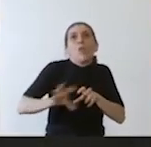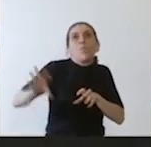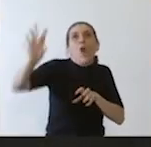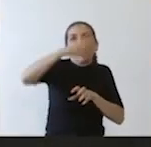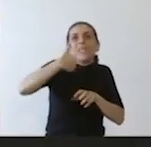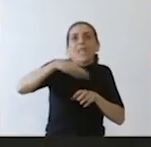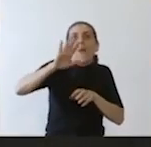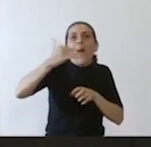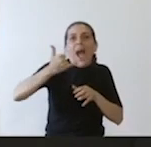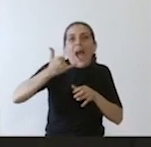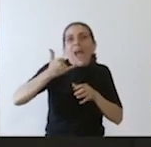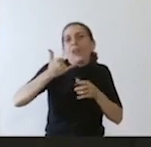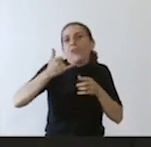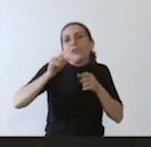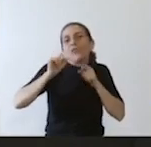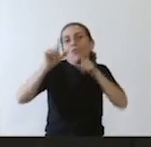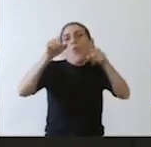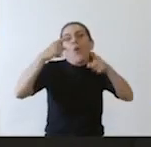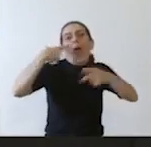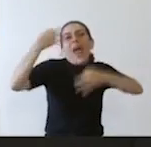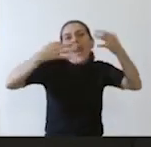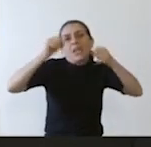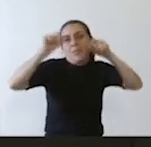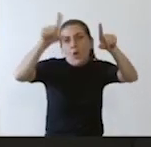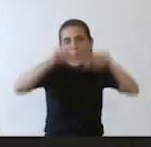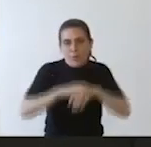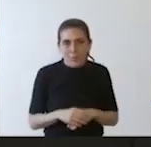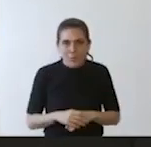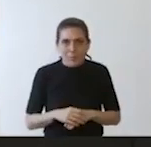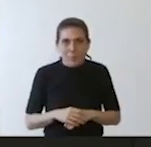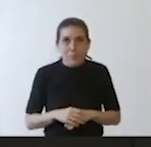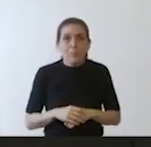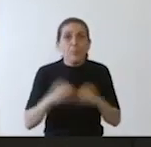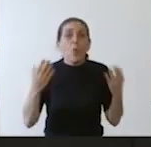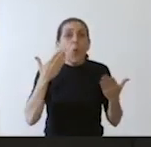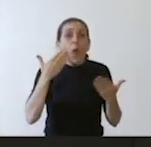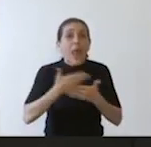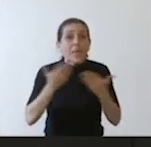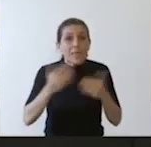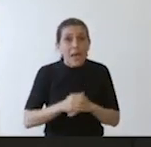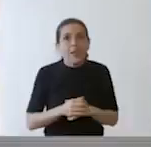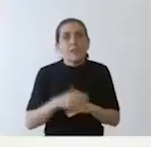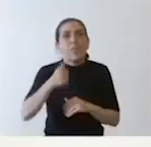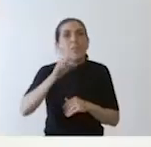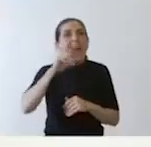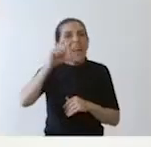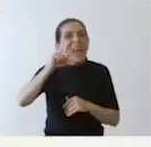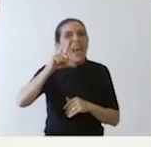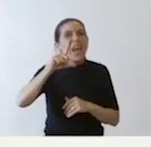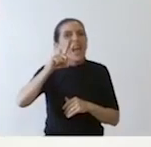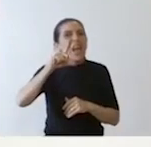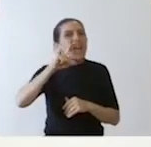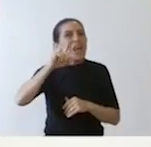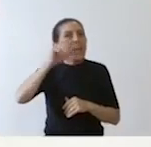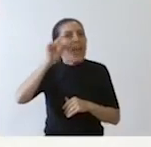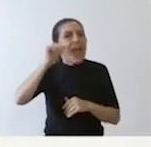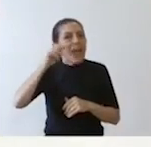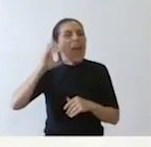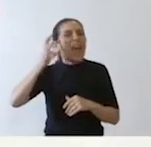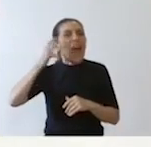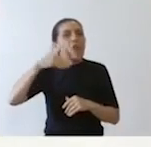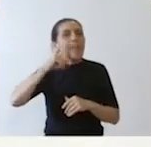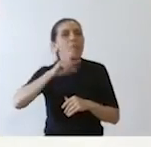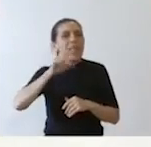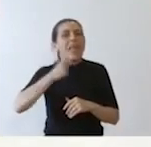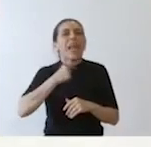pueda manejar sus muestras. Buenas tardes. Mariel Dilenarda, de Radio Mitre. Le